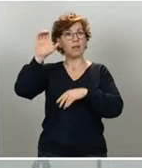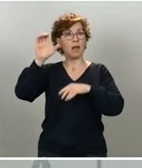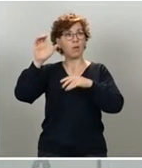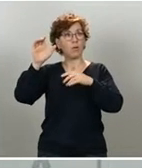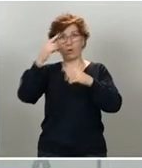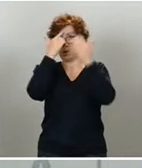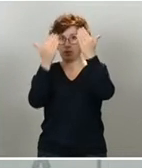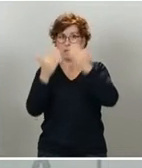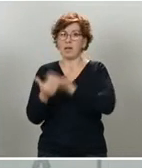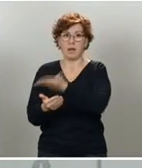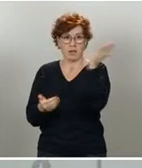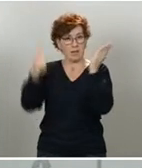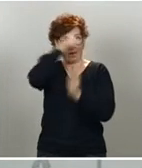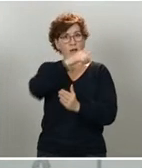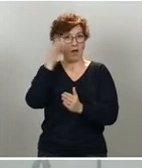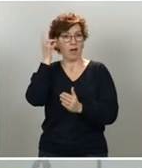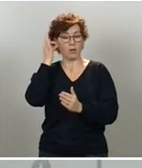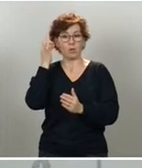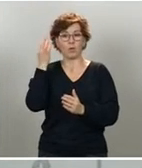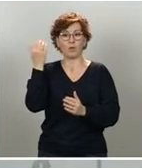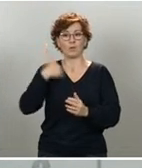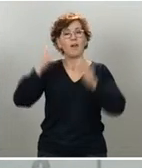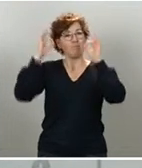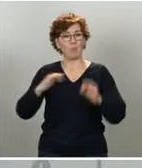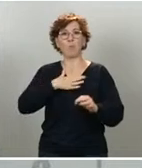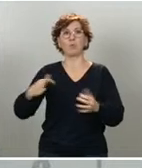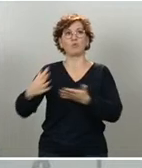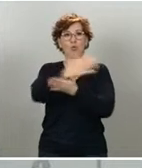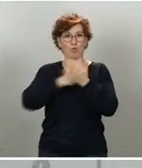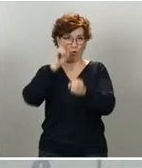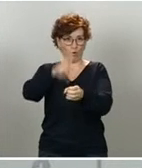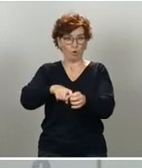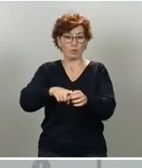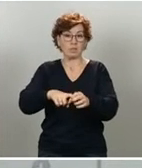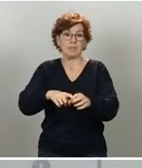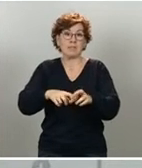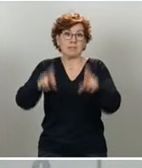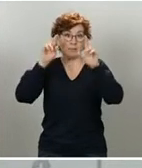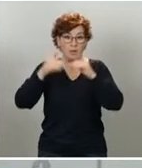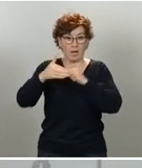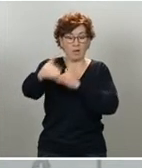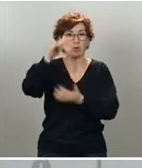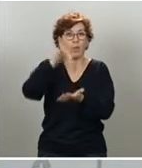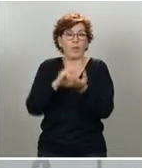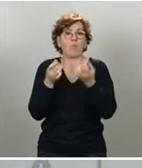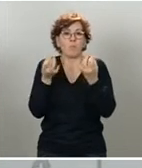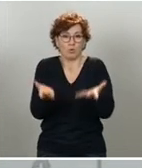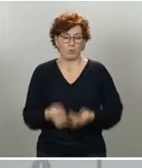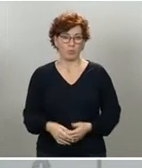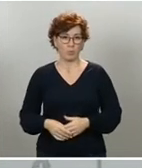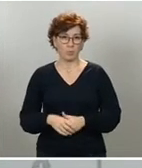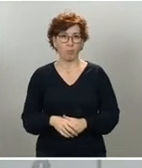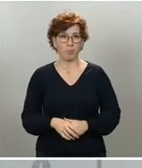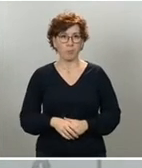cuanto podamos sumarnos todos a él. Todos esperamos que ese día llegue, ojalá muy pronto. Lo cierto